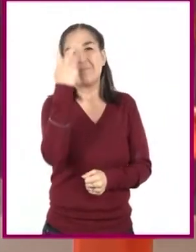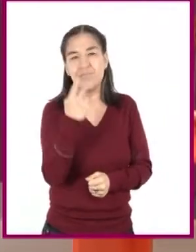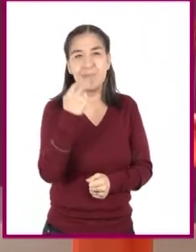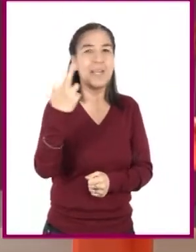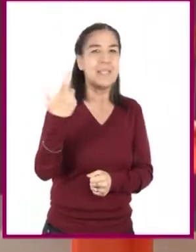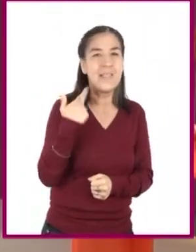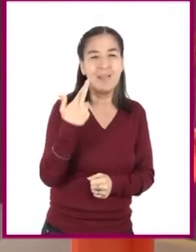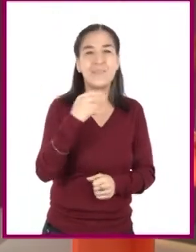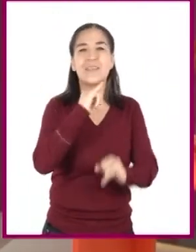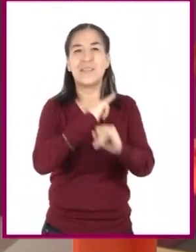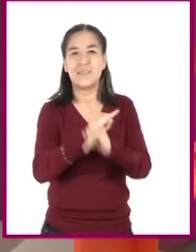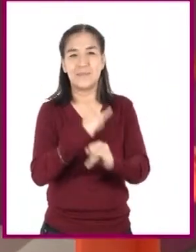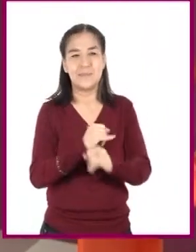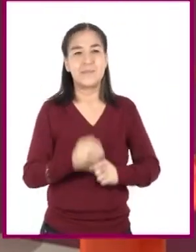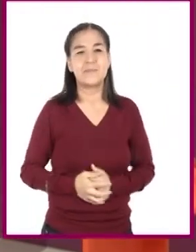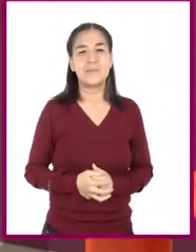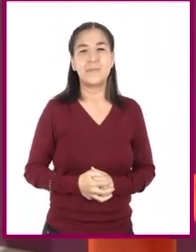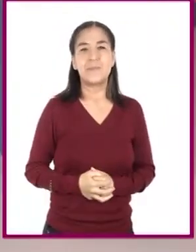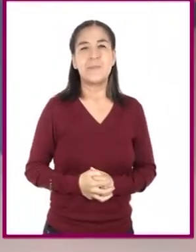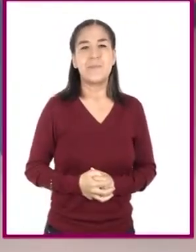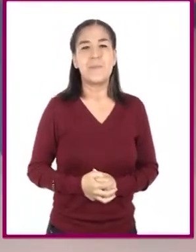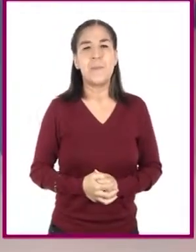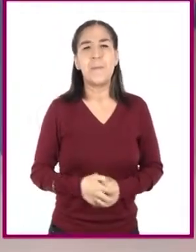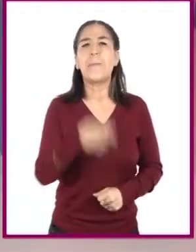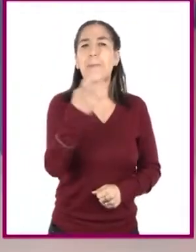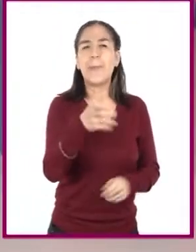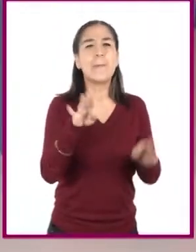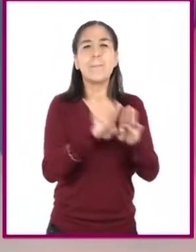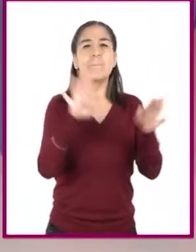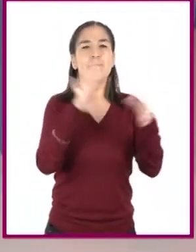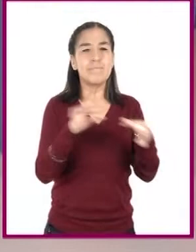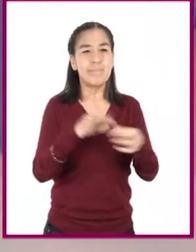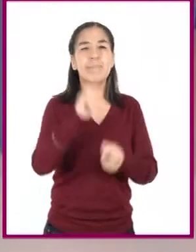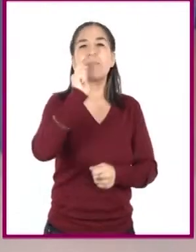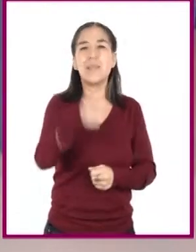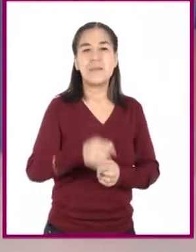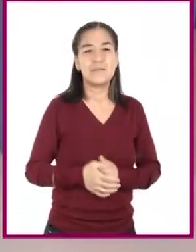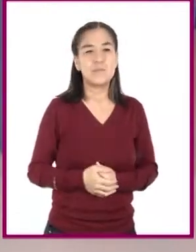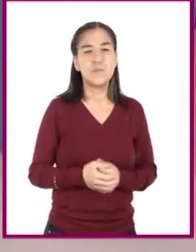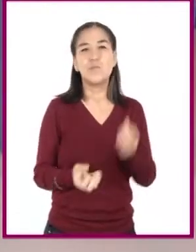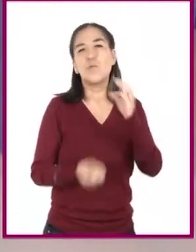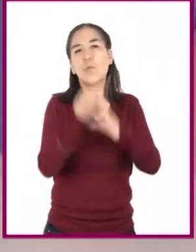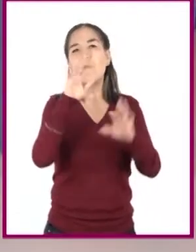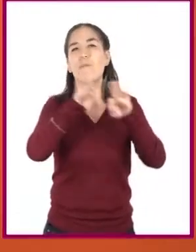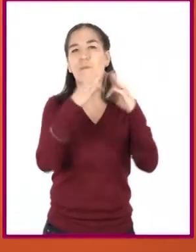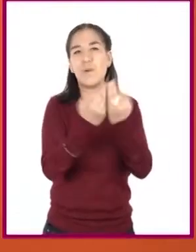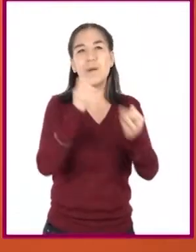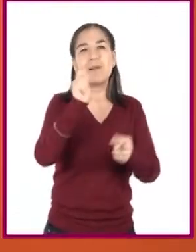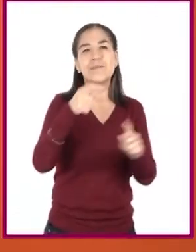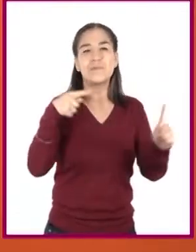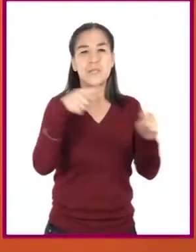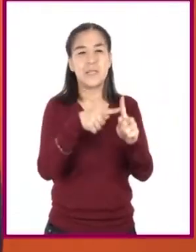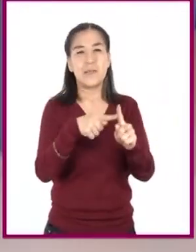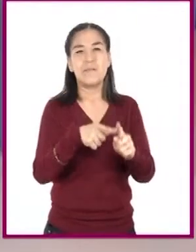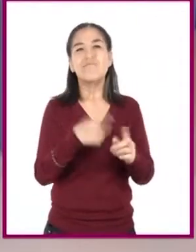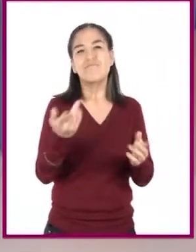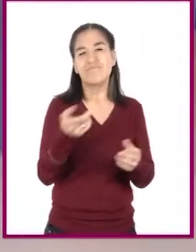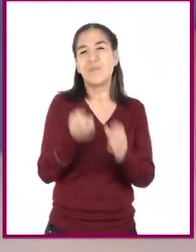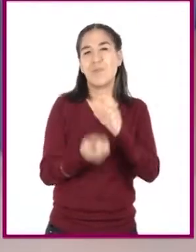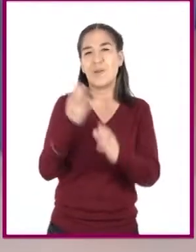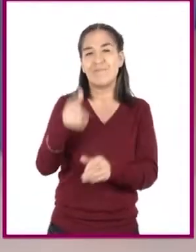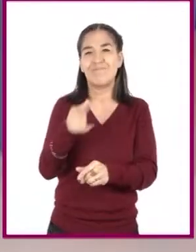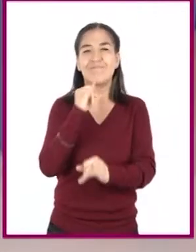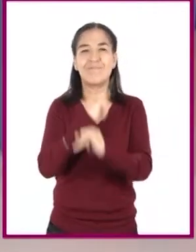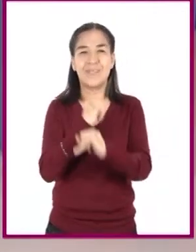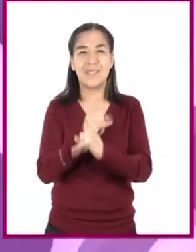radio, televisión y redes sociales. En este sentido, podemos hablar de un nuevo tipo de identidad, que es la digital. Veamos